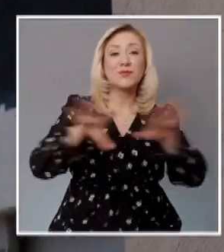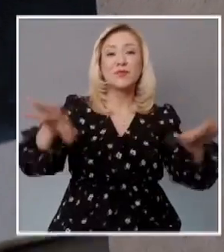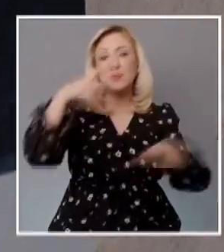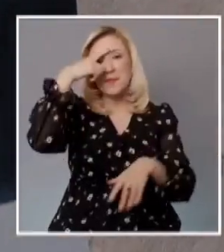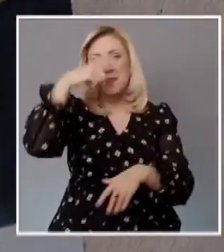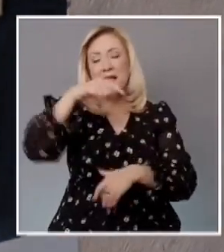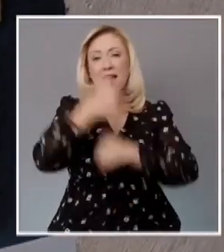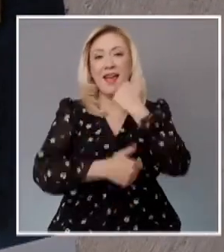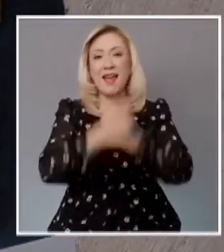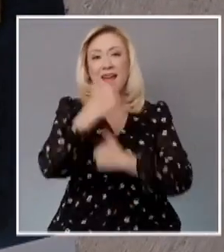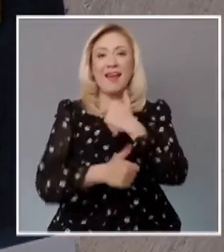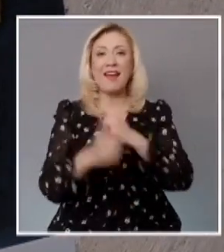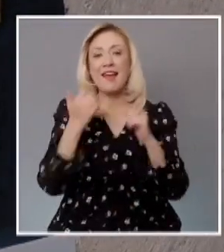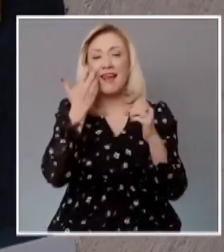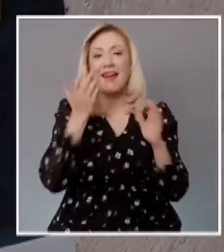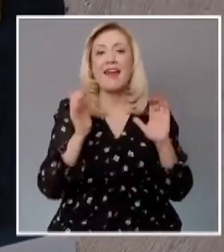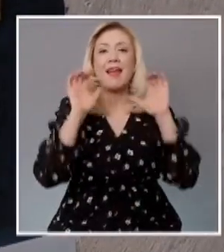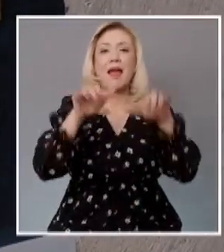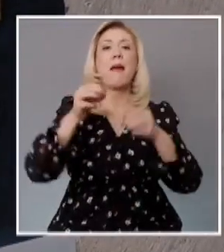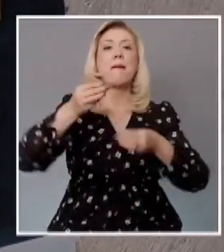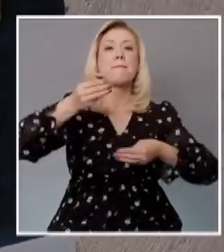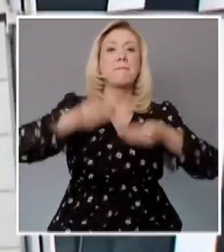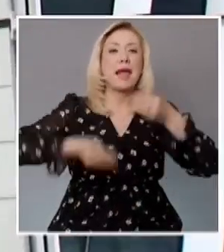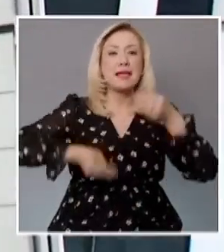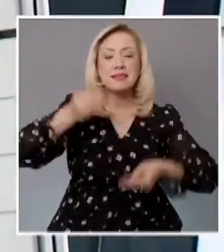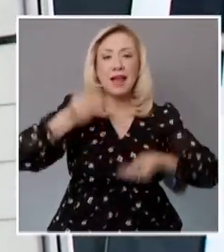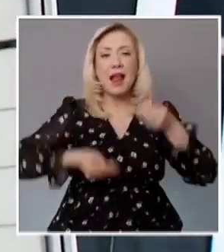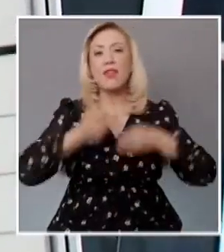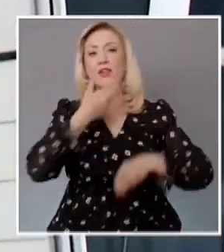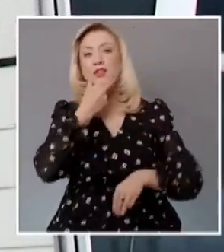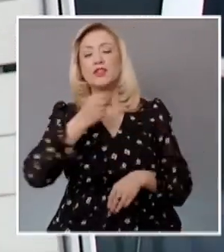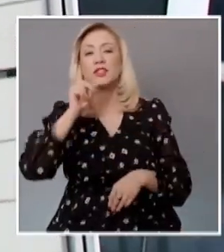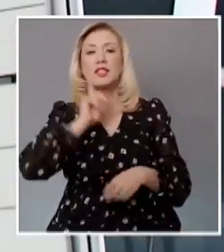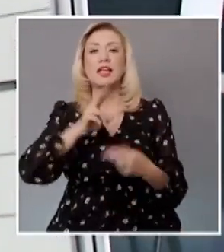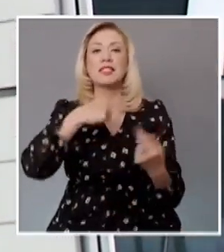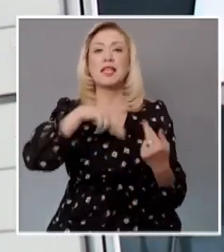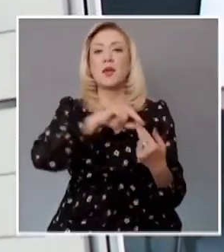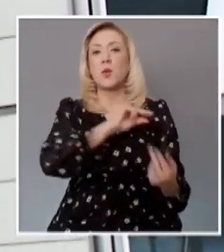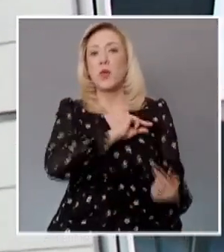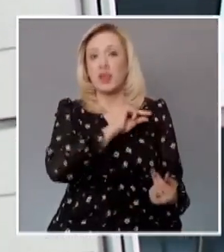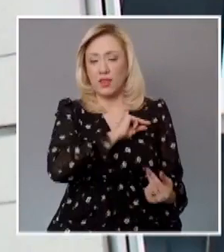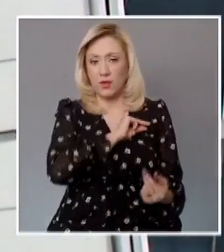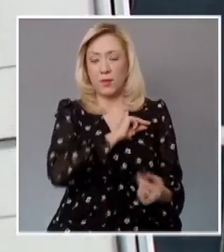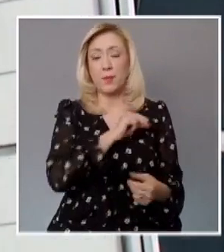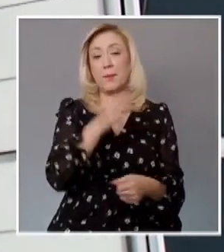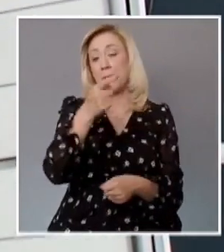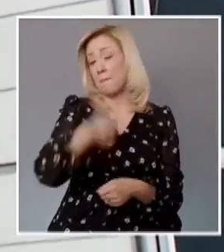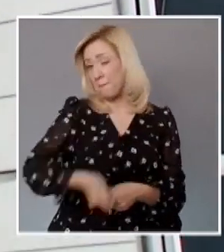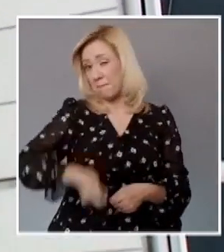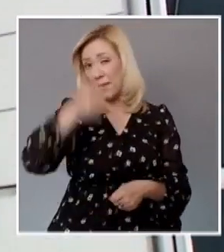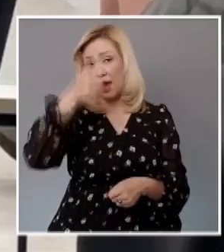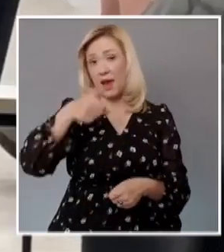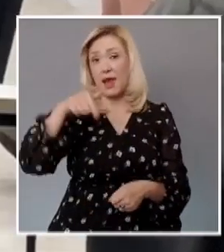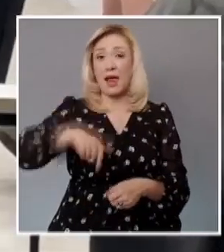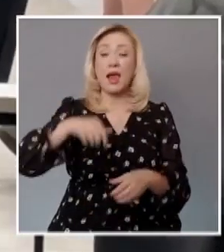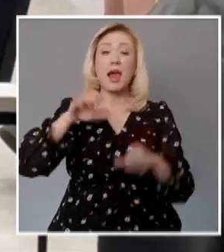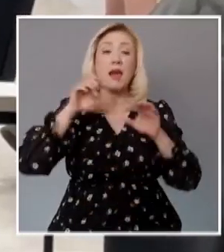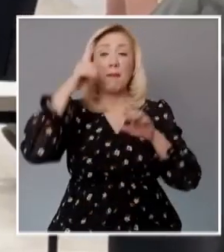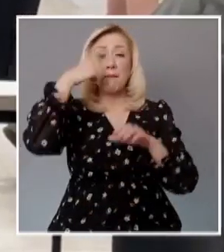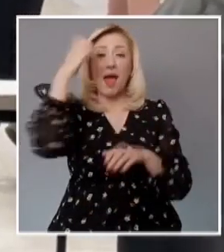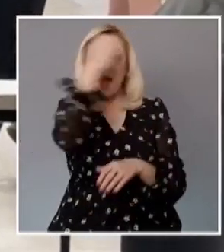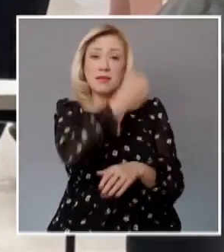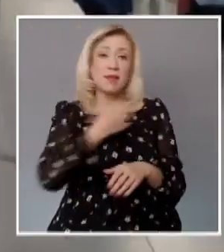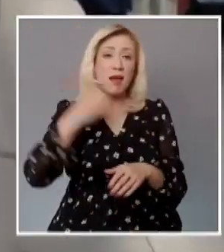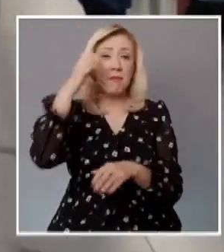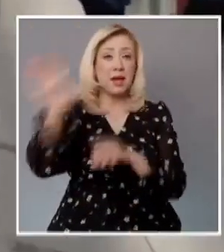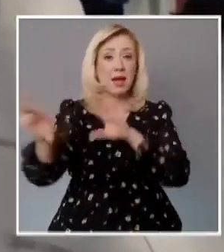designar magistradas y magistrados de circuito. En el caso del primer concurso interno de oposición, para la designación de magistradas